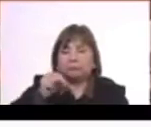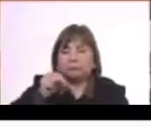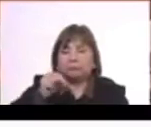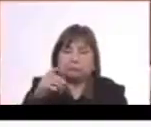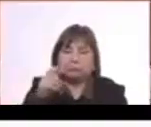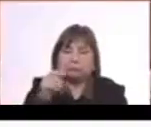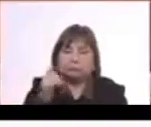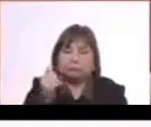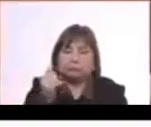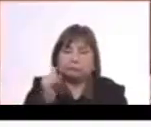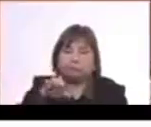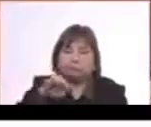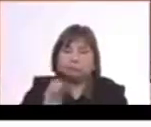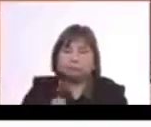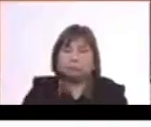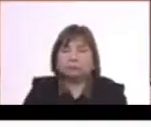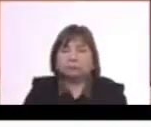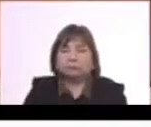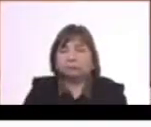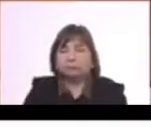Caipe Coronado.